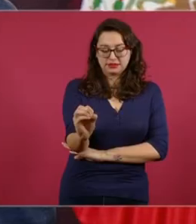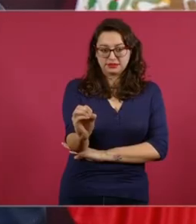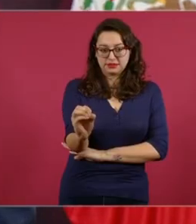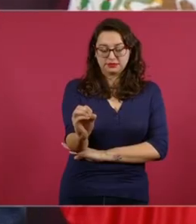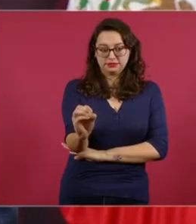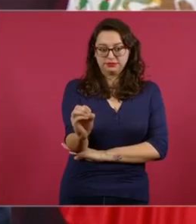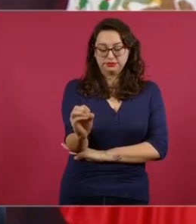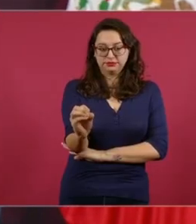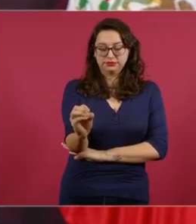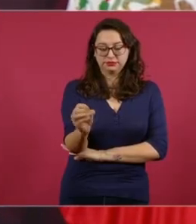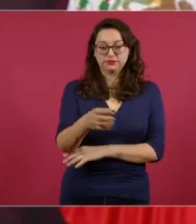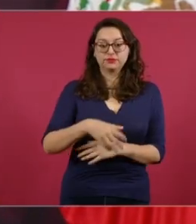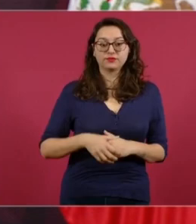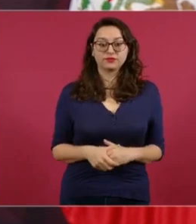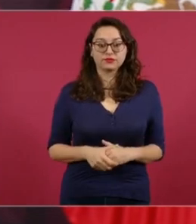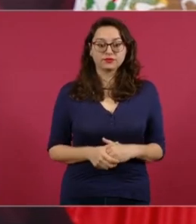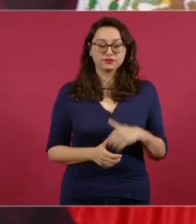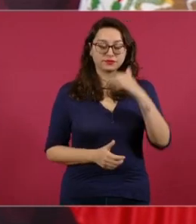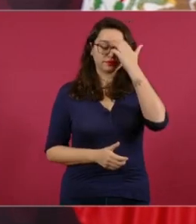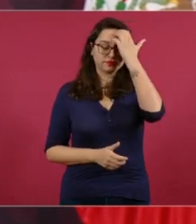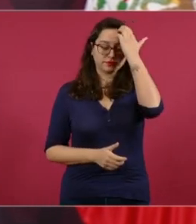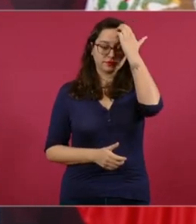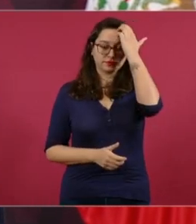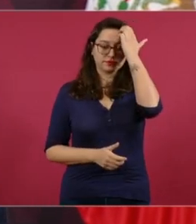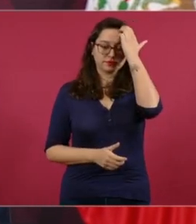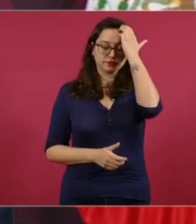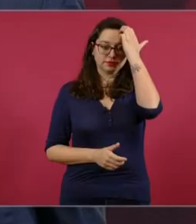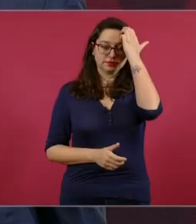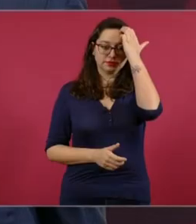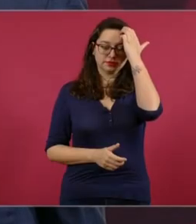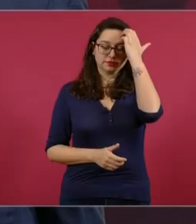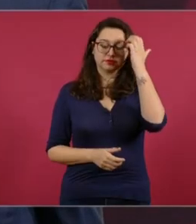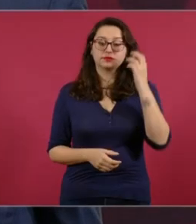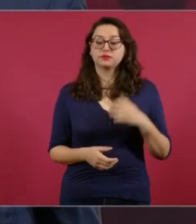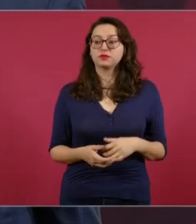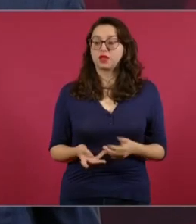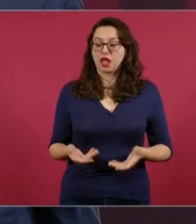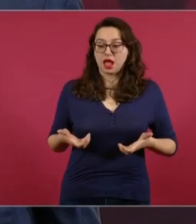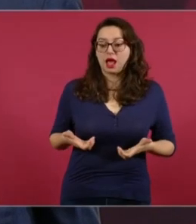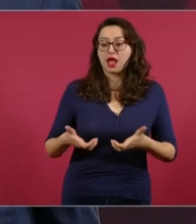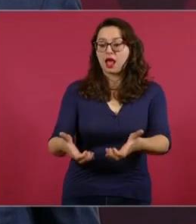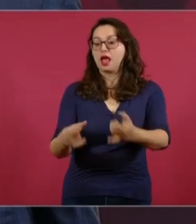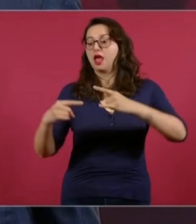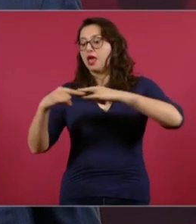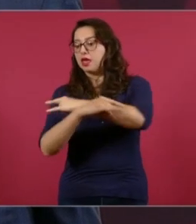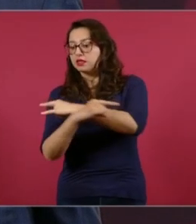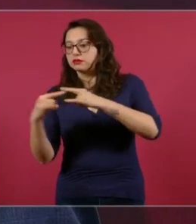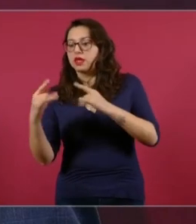cuotas, para pago de cuotas en carreteras.